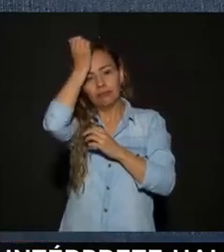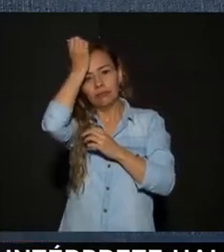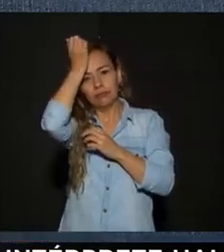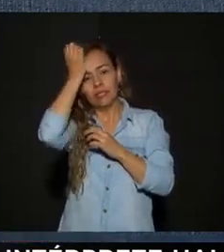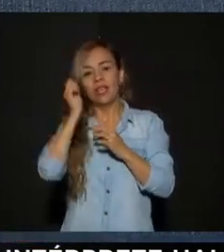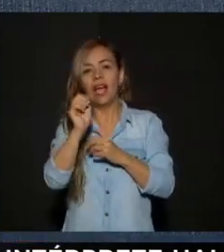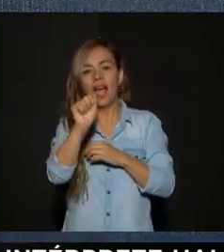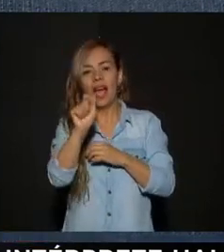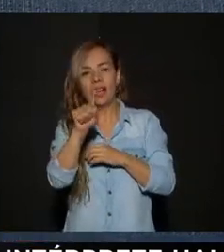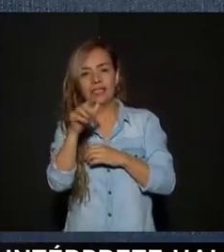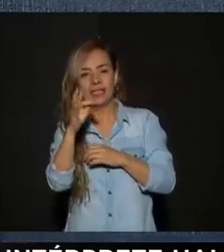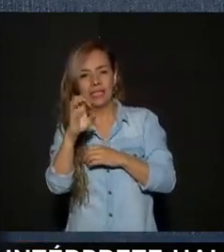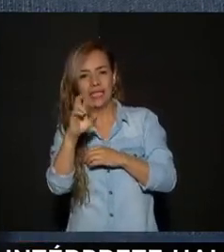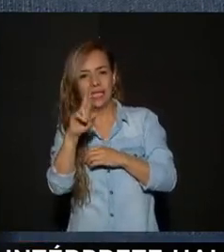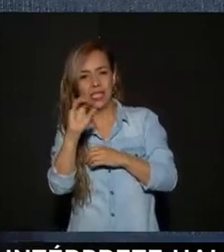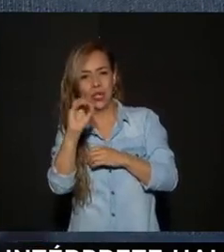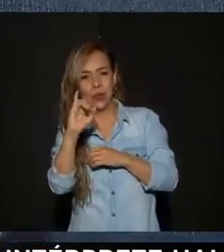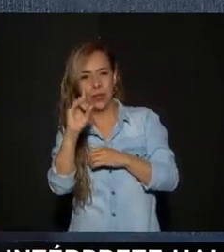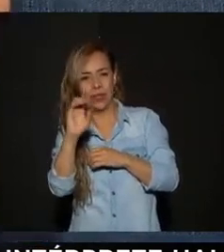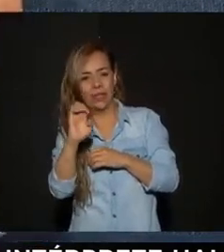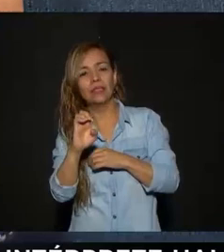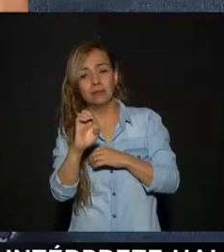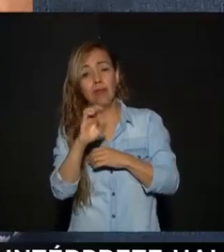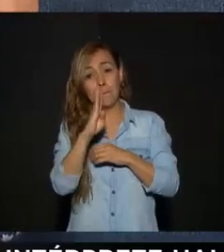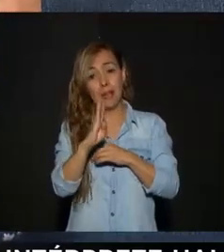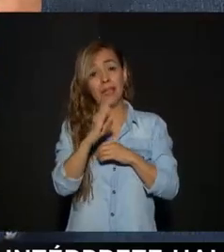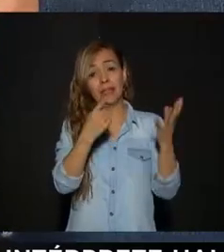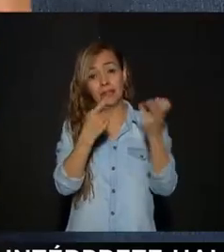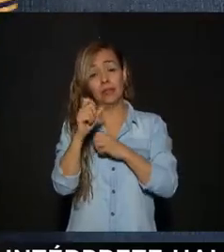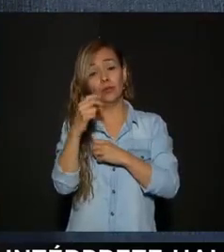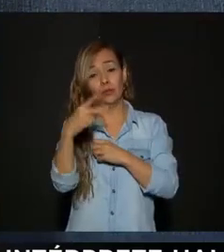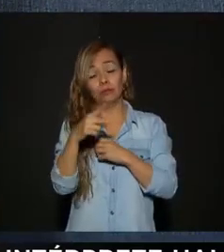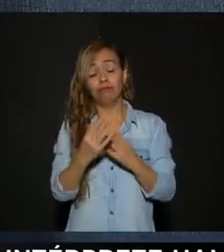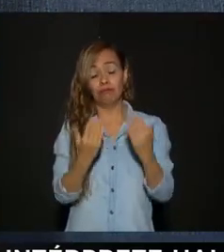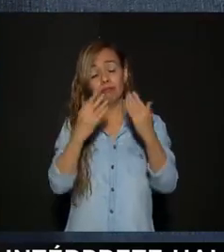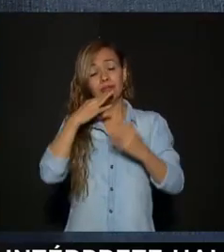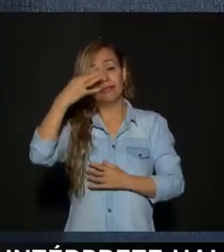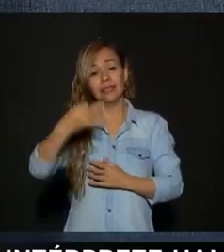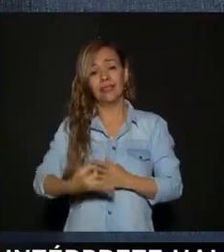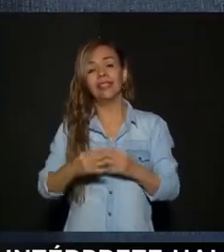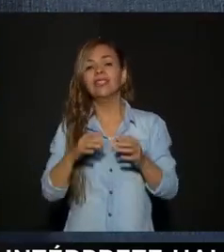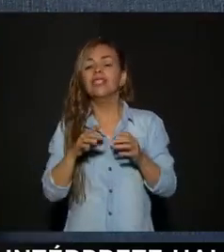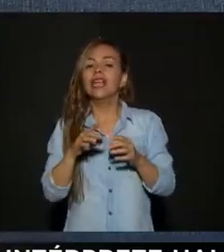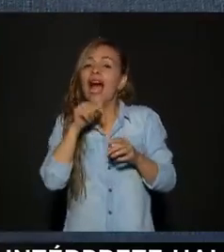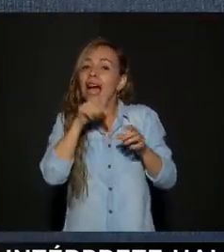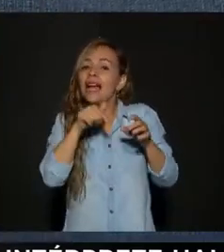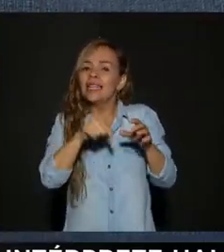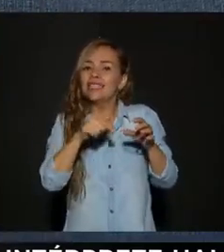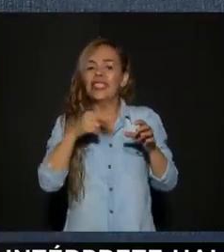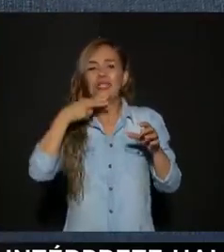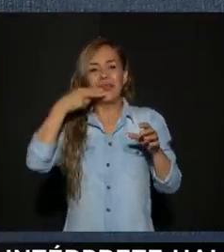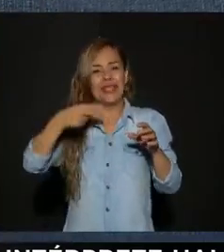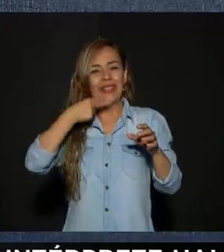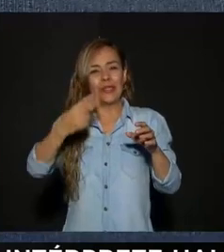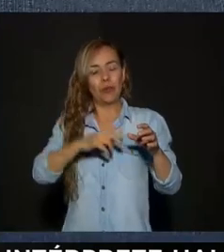habitaba imaginariamente el Principito. Y fíjate que muchas cosas en astronomía nos puede ayudar la imaginación. Pero también